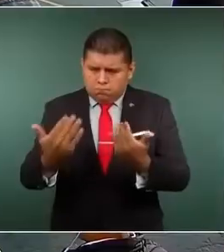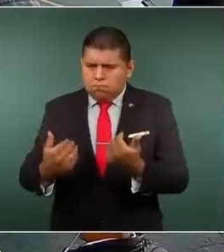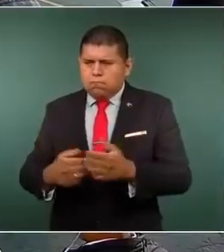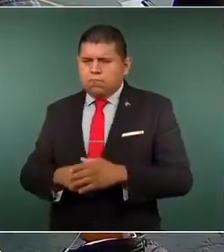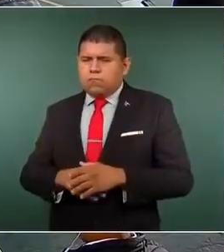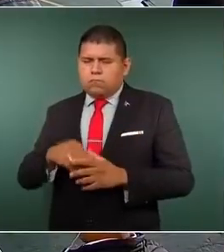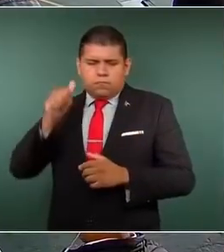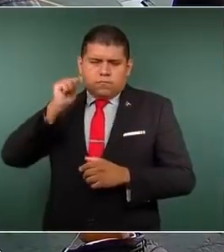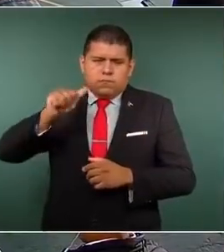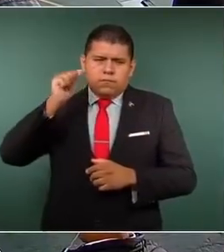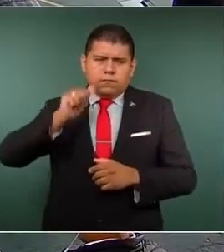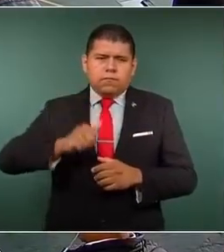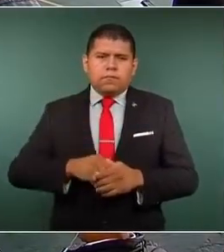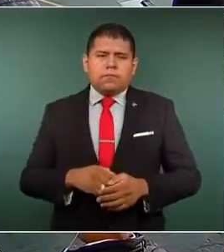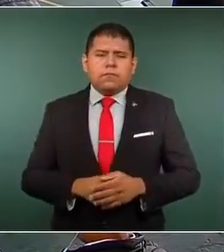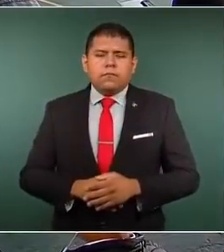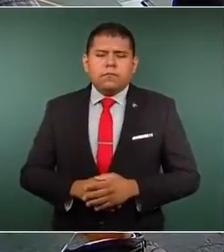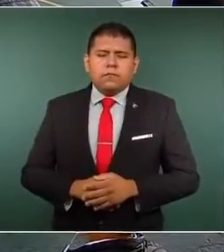siempre